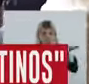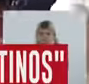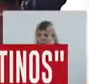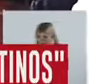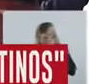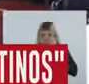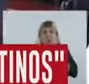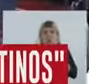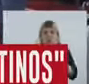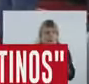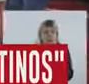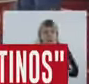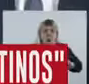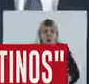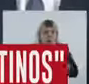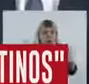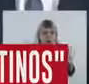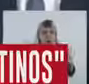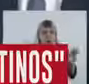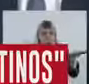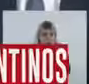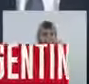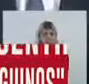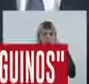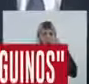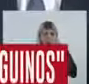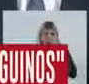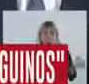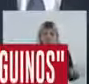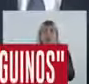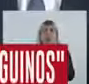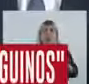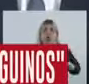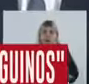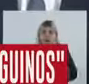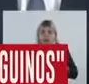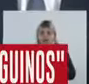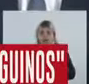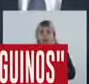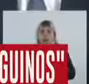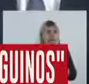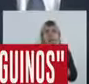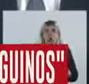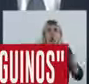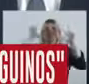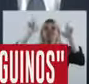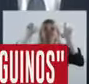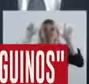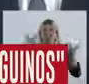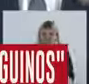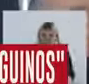Eso hace un país normal. Un país normal disfruta de la diversidad, no la padece.